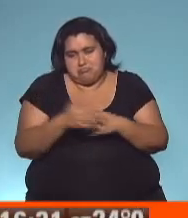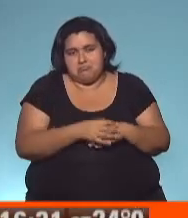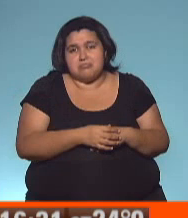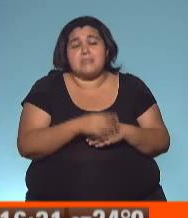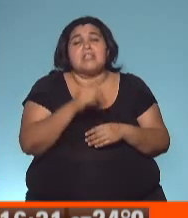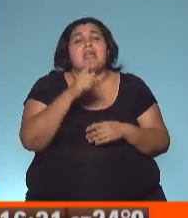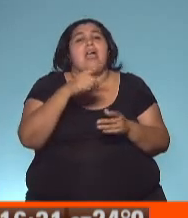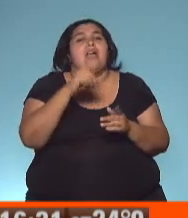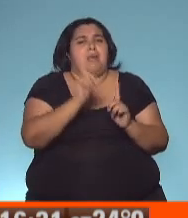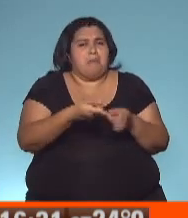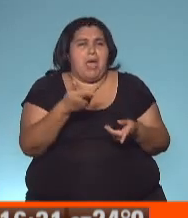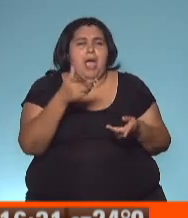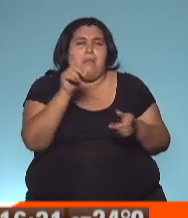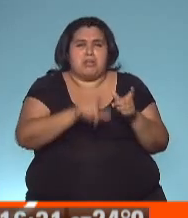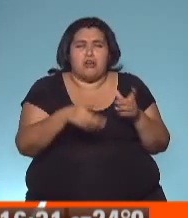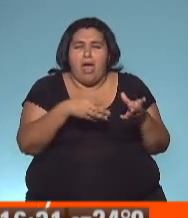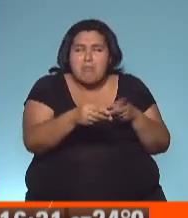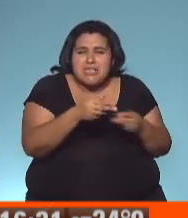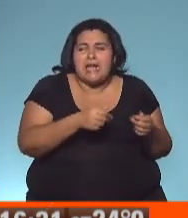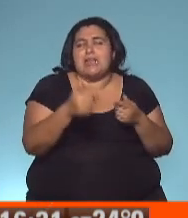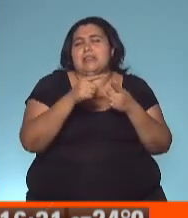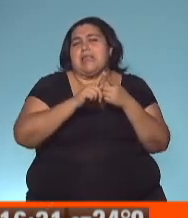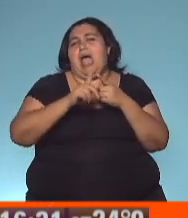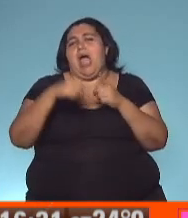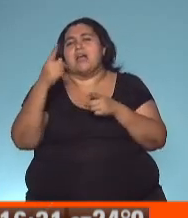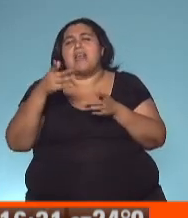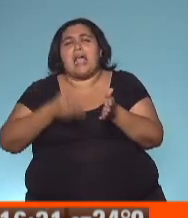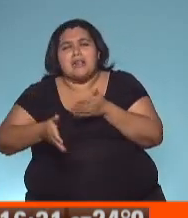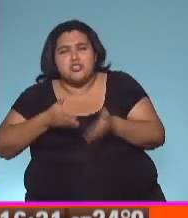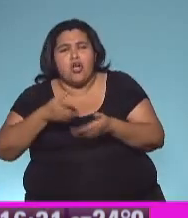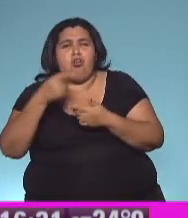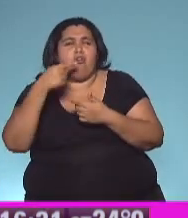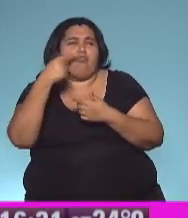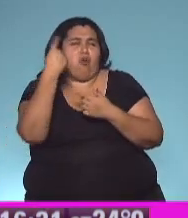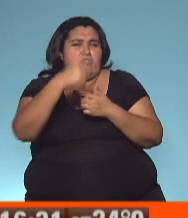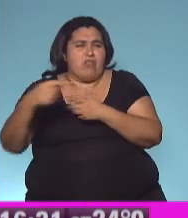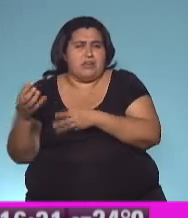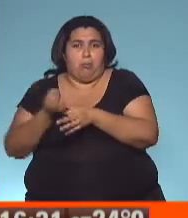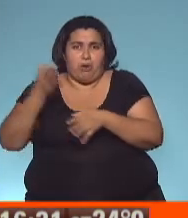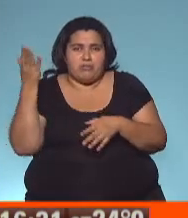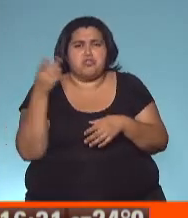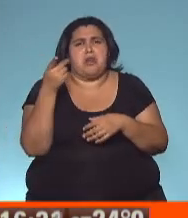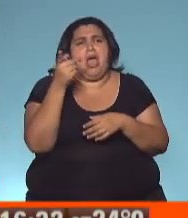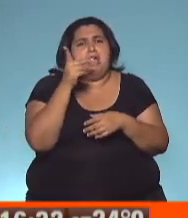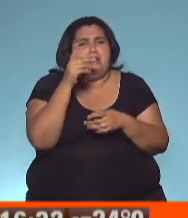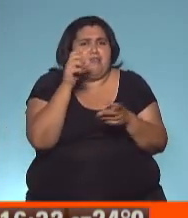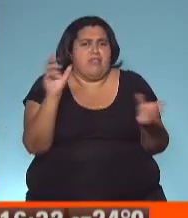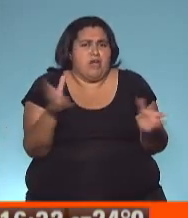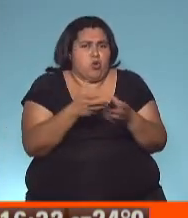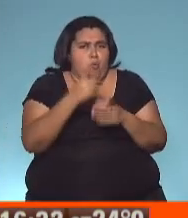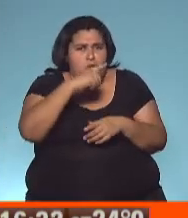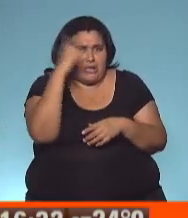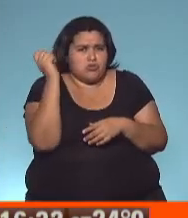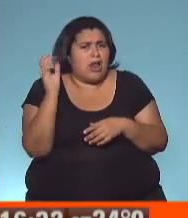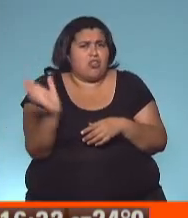que el masajista, el kinesiólogo, los médicos que tienen de las diferentes especialidades, la selección nacional, todas nuestras